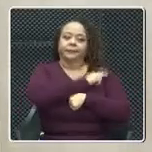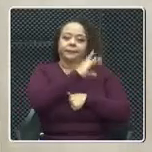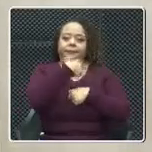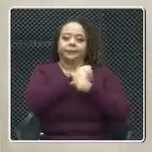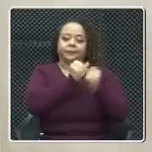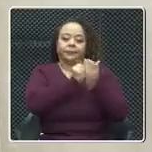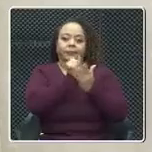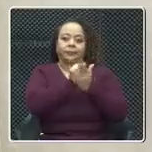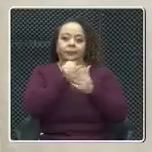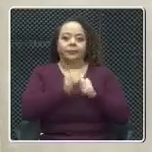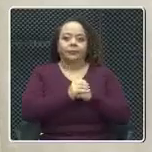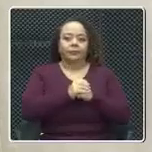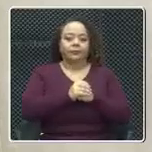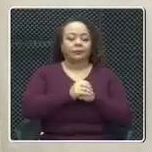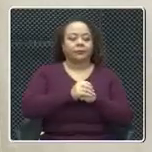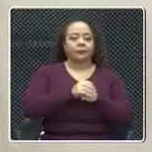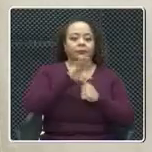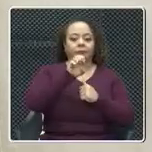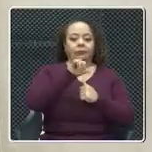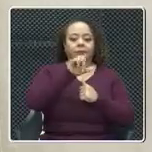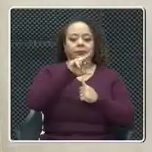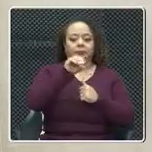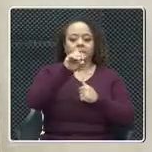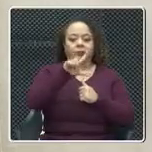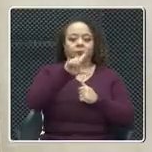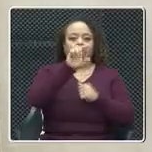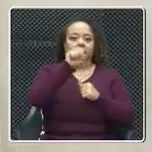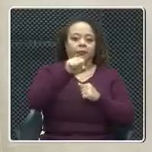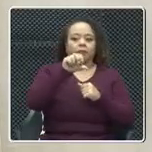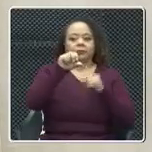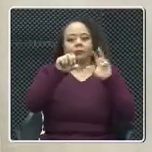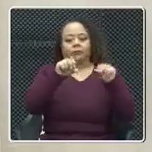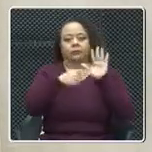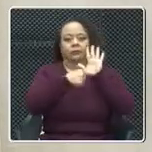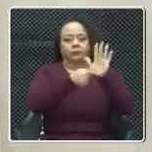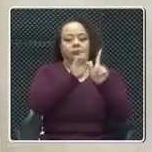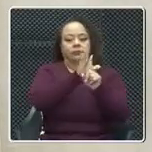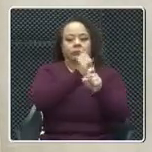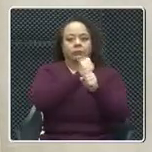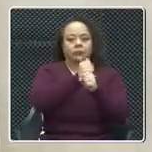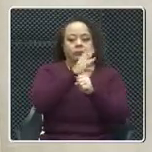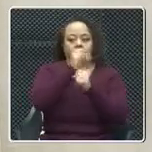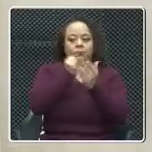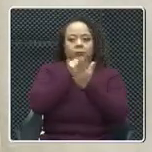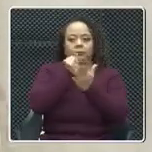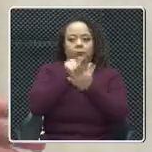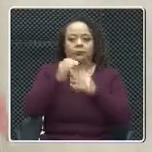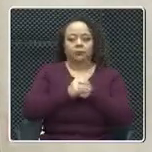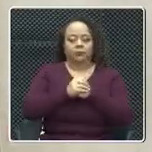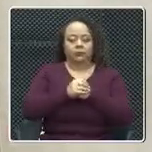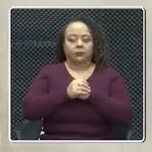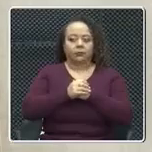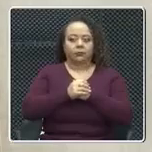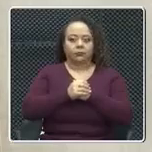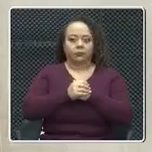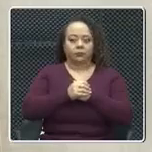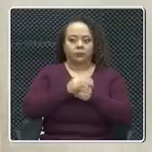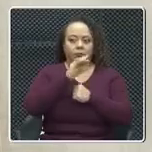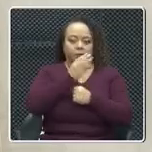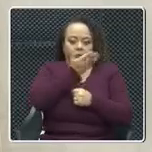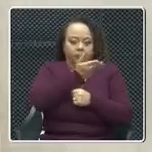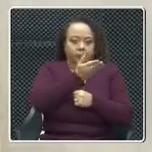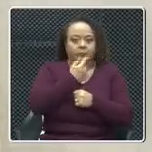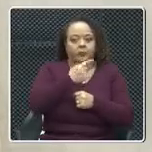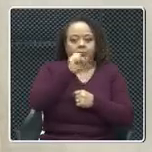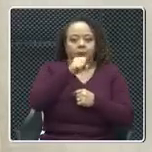hago una investigación de si Errol estuvo expuesto a acoso laboral y la investigación sale a favor de Errol, ¿verdad? Claro.